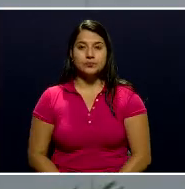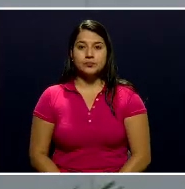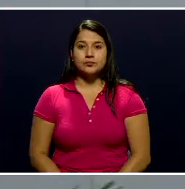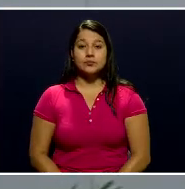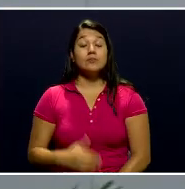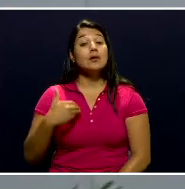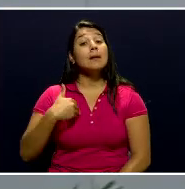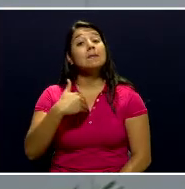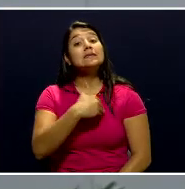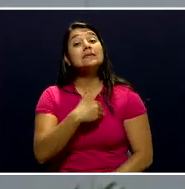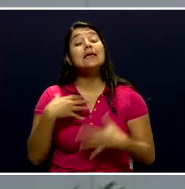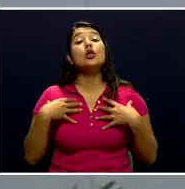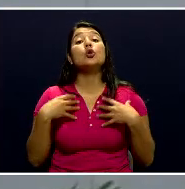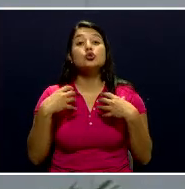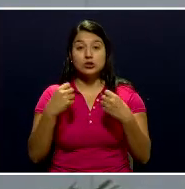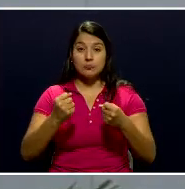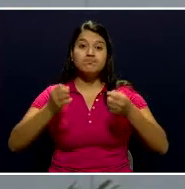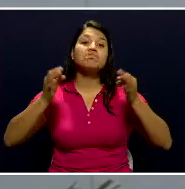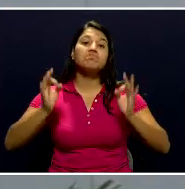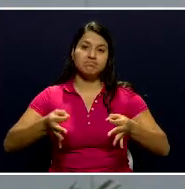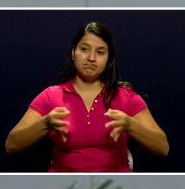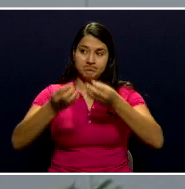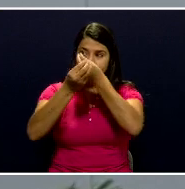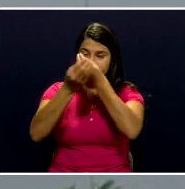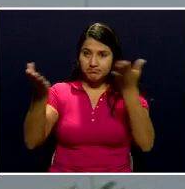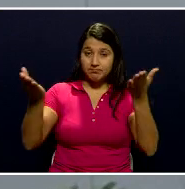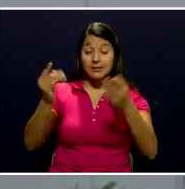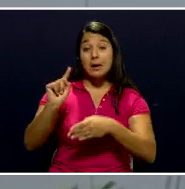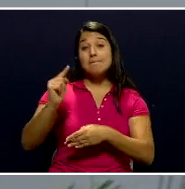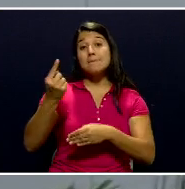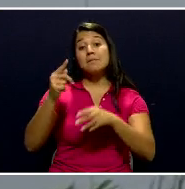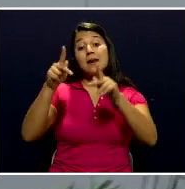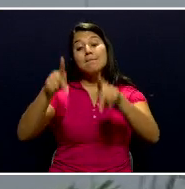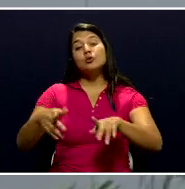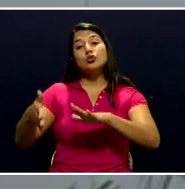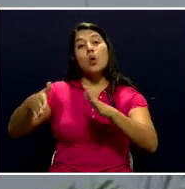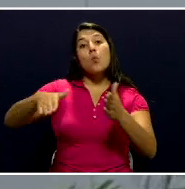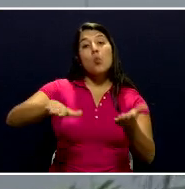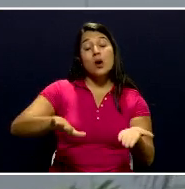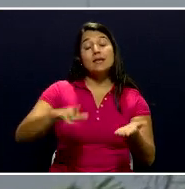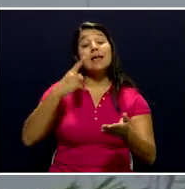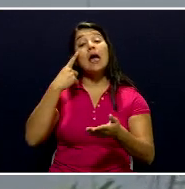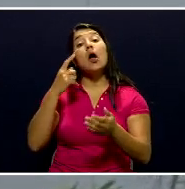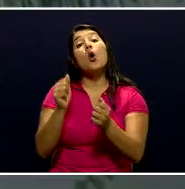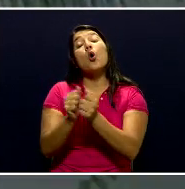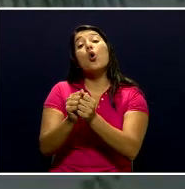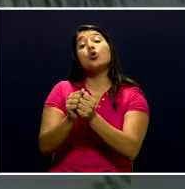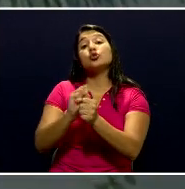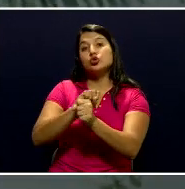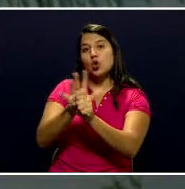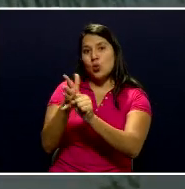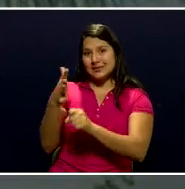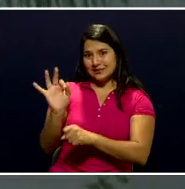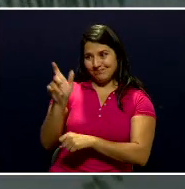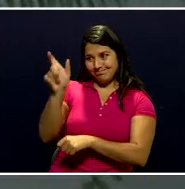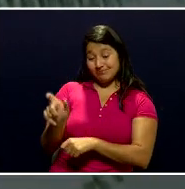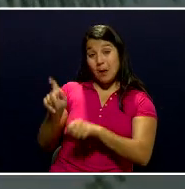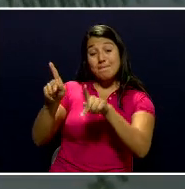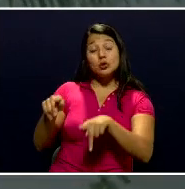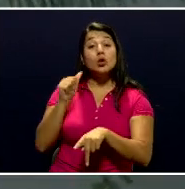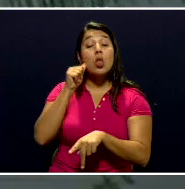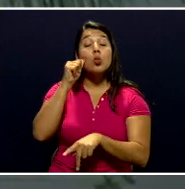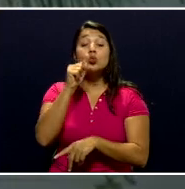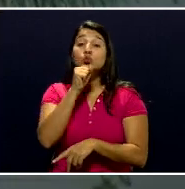El Ministerio de Salud confirmó el primer fallecido en Costa Rica por COVID-19. Se trata de un adulto mayor de 87 años de edad quien